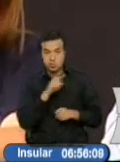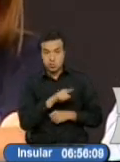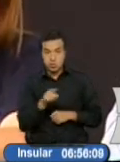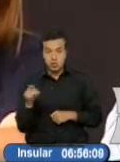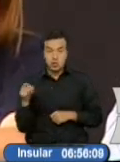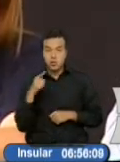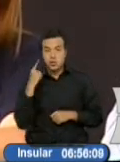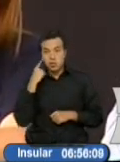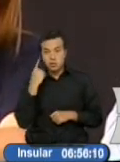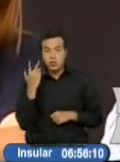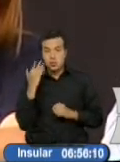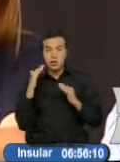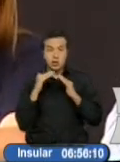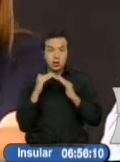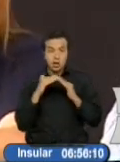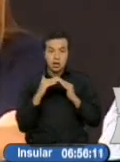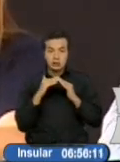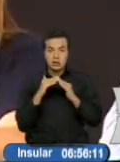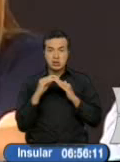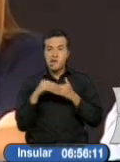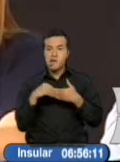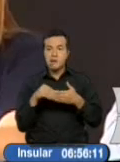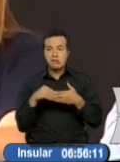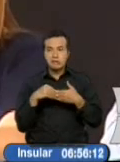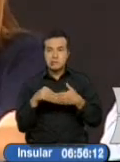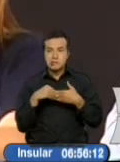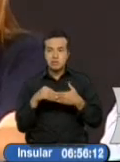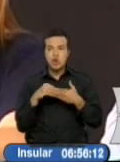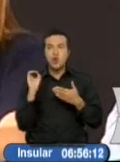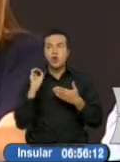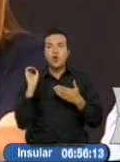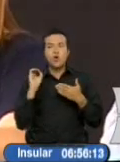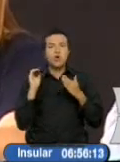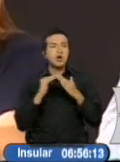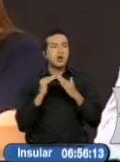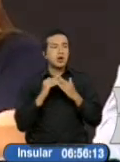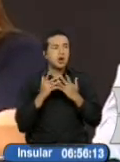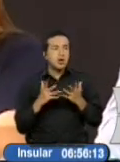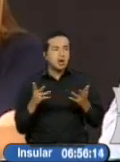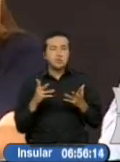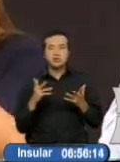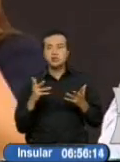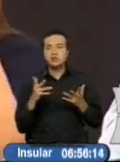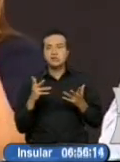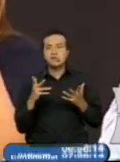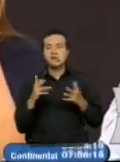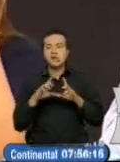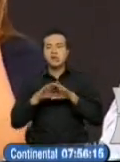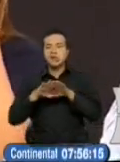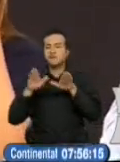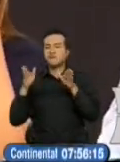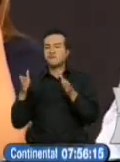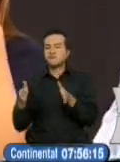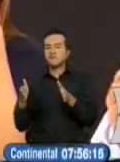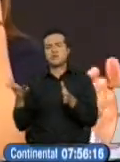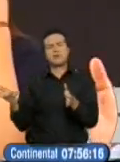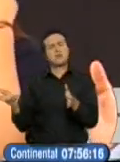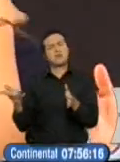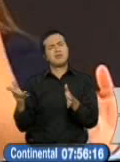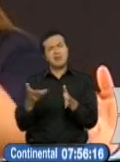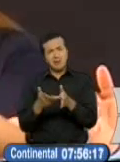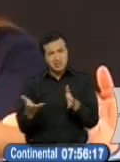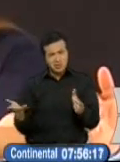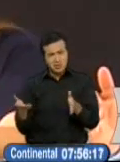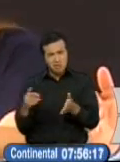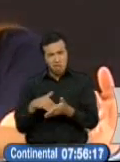dejen esas casas hechas de cartón o esas casas acomodadas en container, por Dios, ya no más.